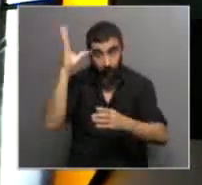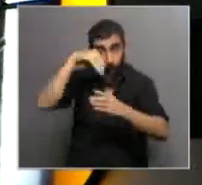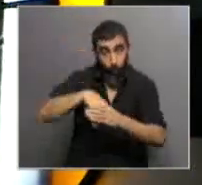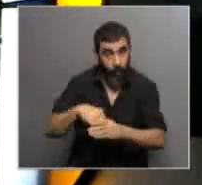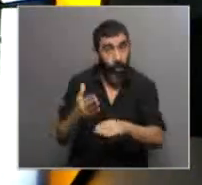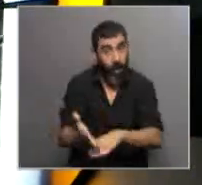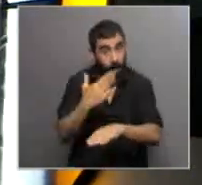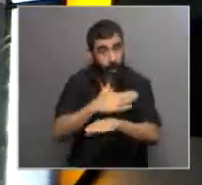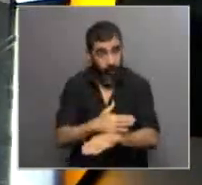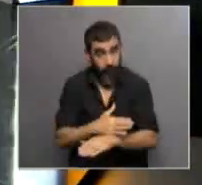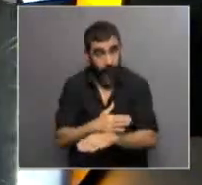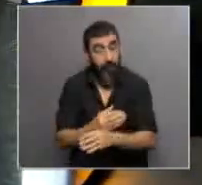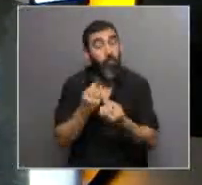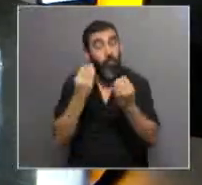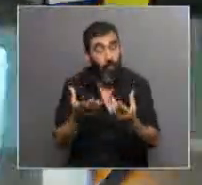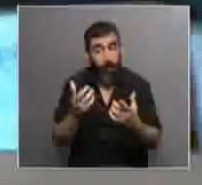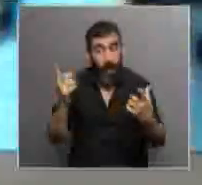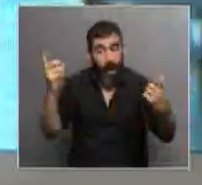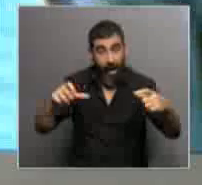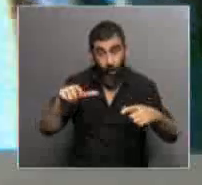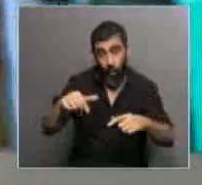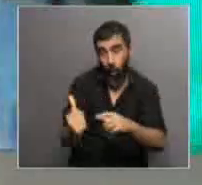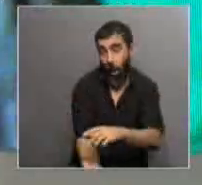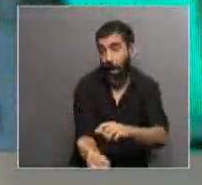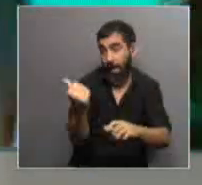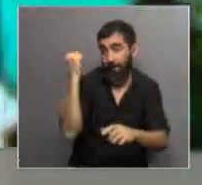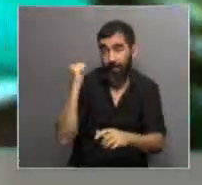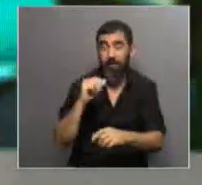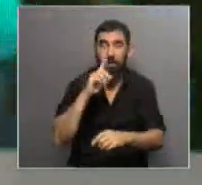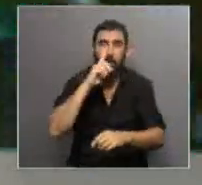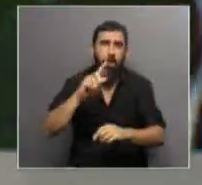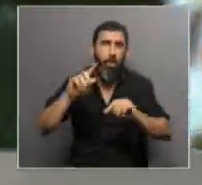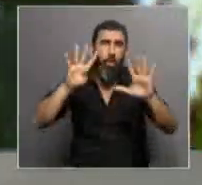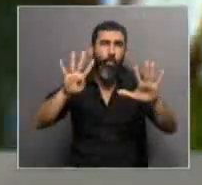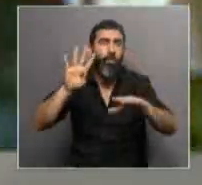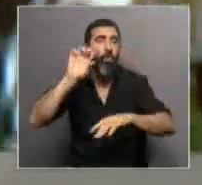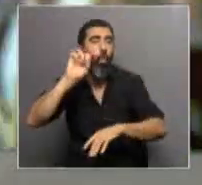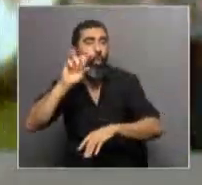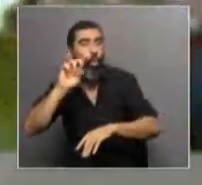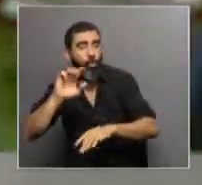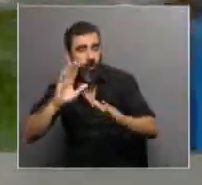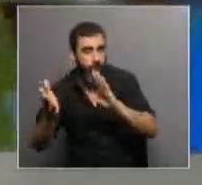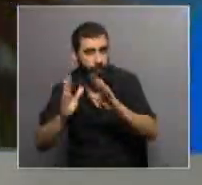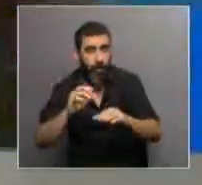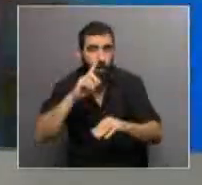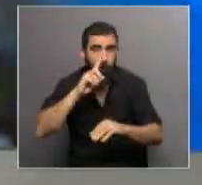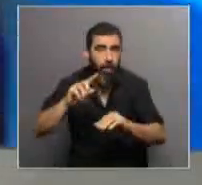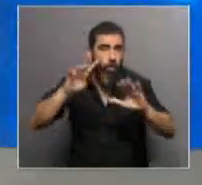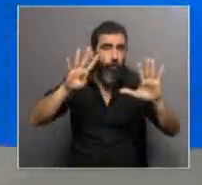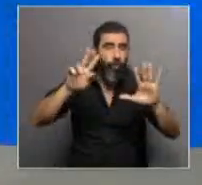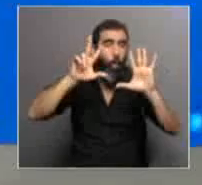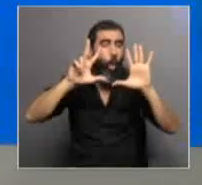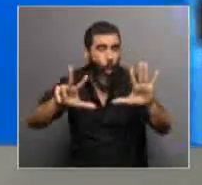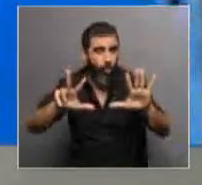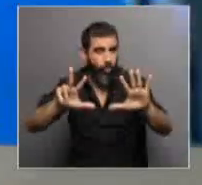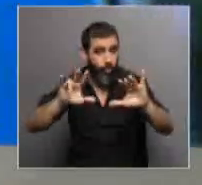efectivamente porque el arroyo salía por atrás en 1912 no 1908 ya salía por atrás